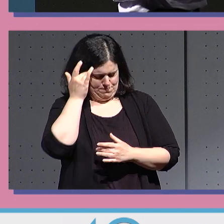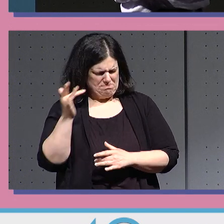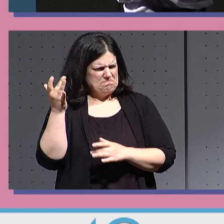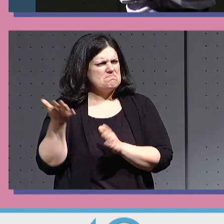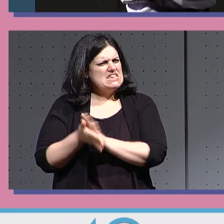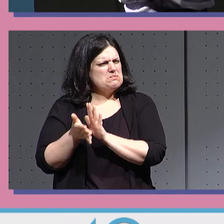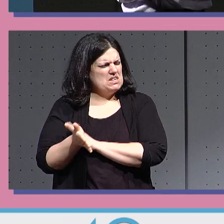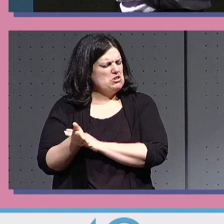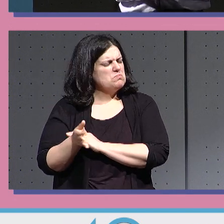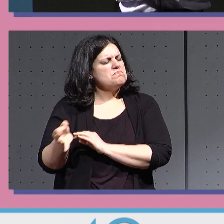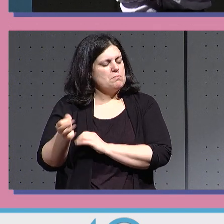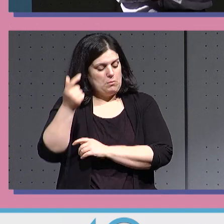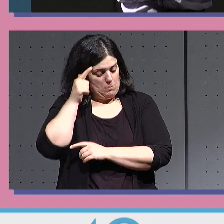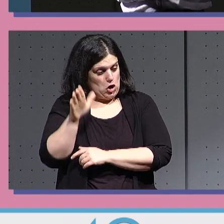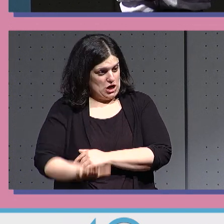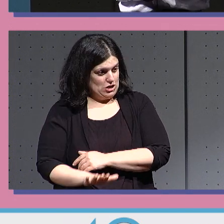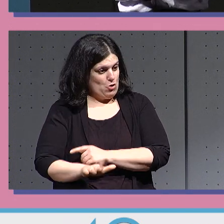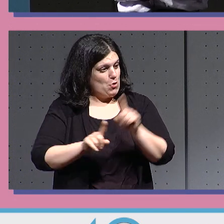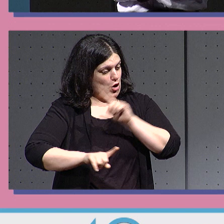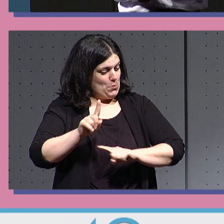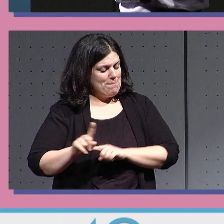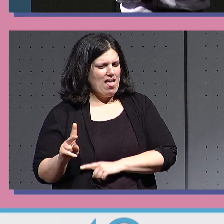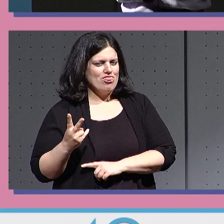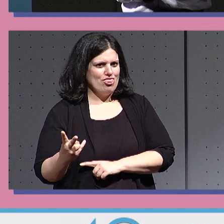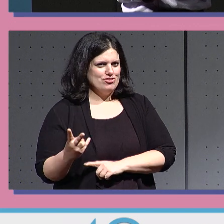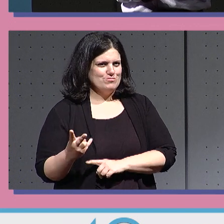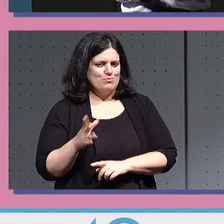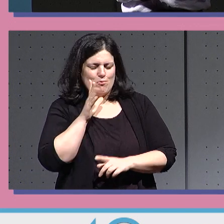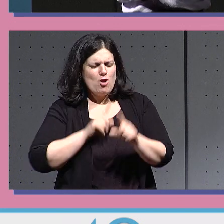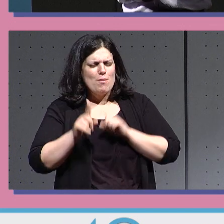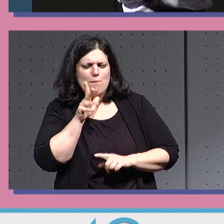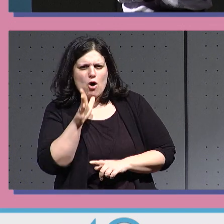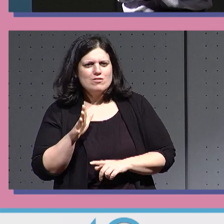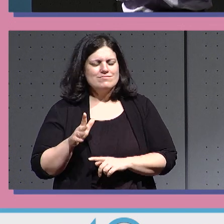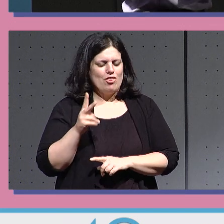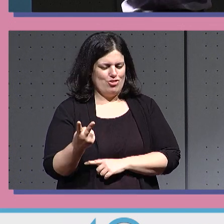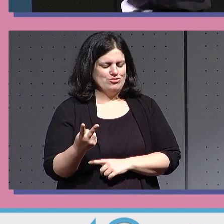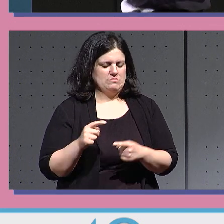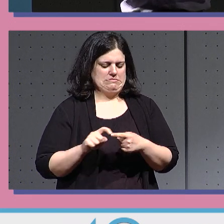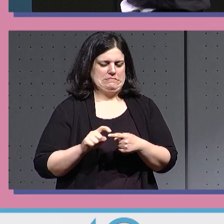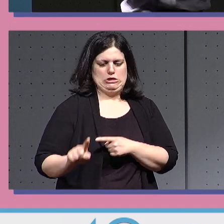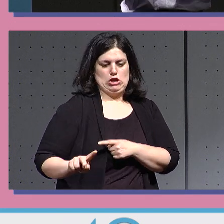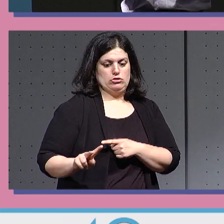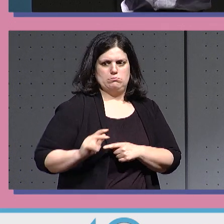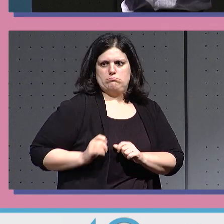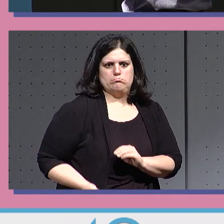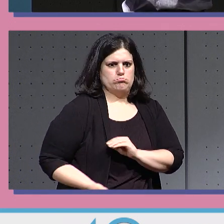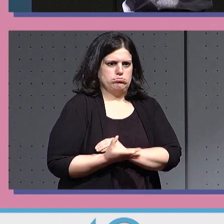problema, que encontramos una causa genética, pueden ser dos cosas. Una, que le haya aparecido de